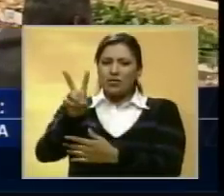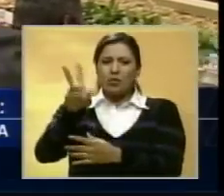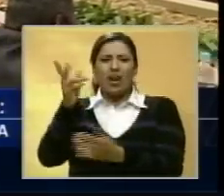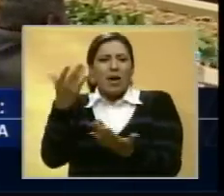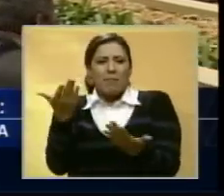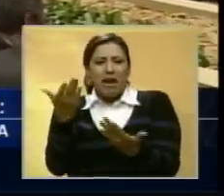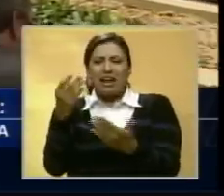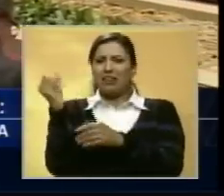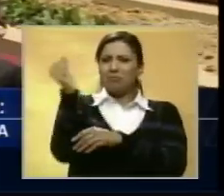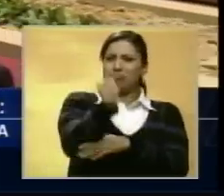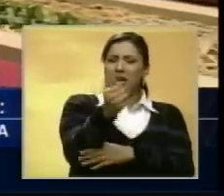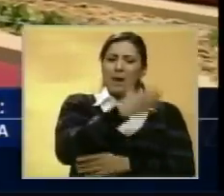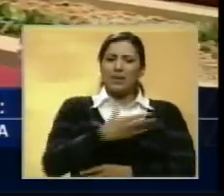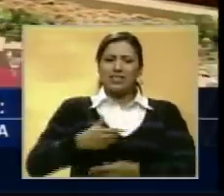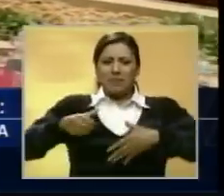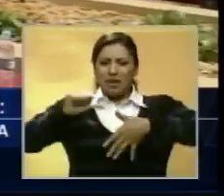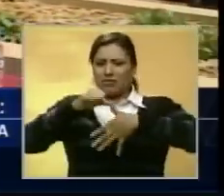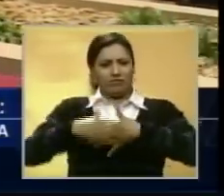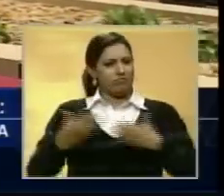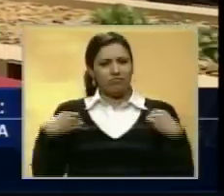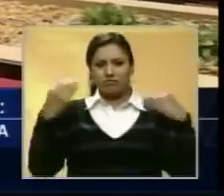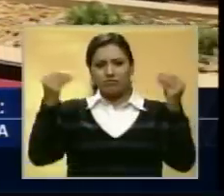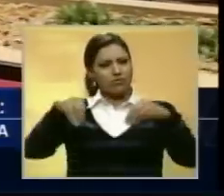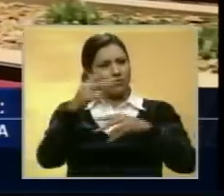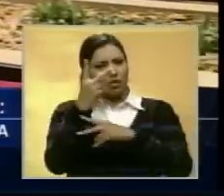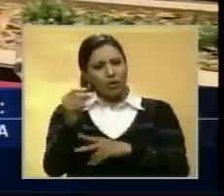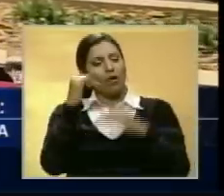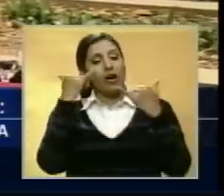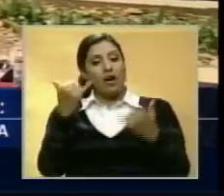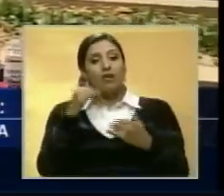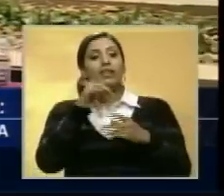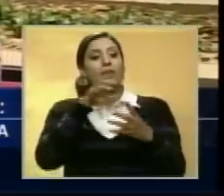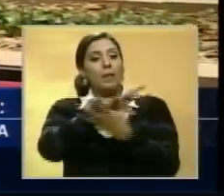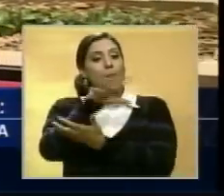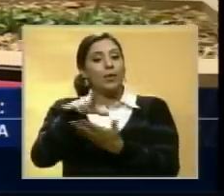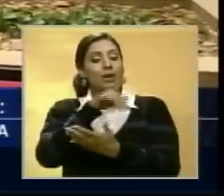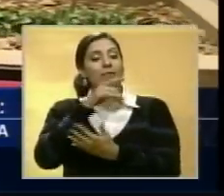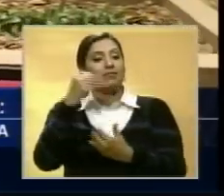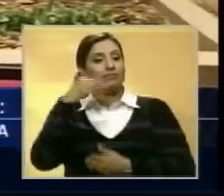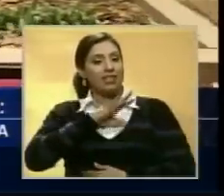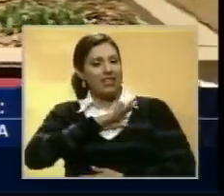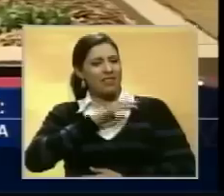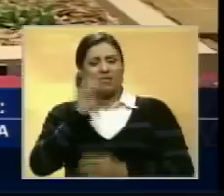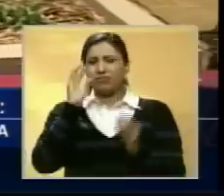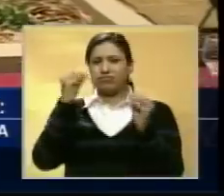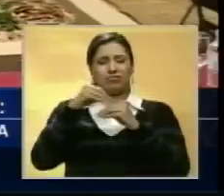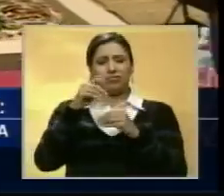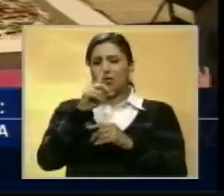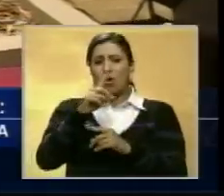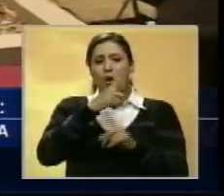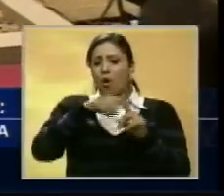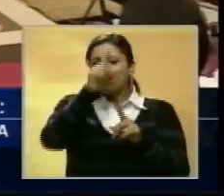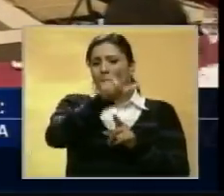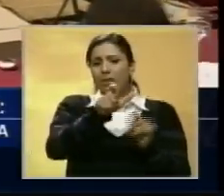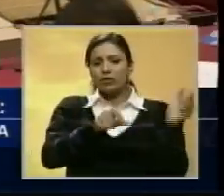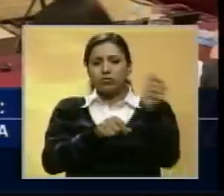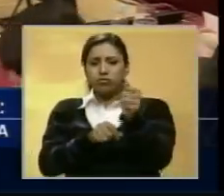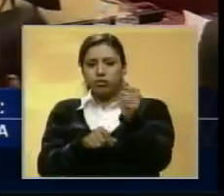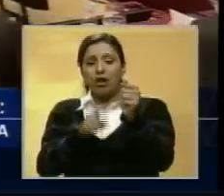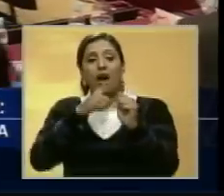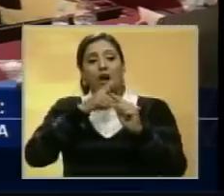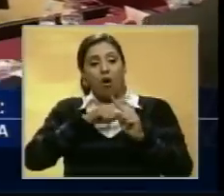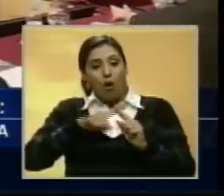política que atraviesa el país gobernado por Nicolás Maduro hace inconveniente que asuma ese lugar. El canciller paraguayo,